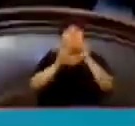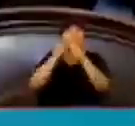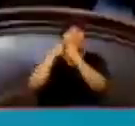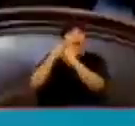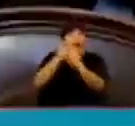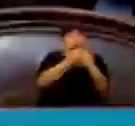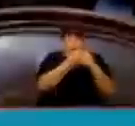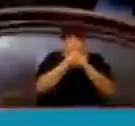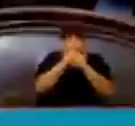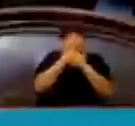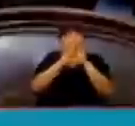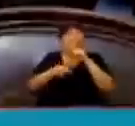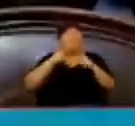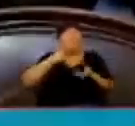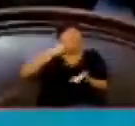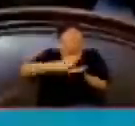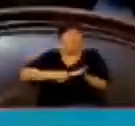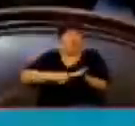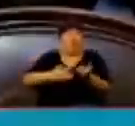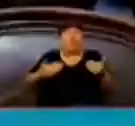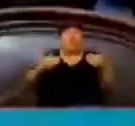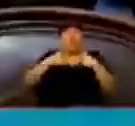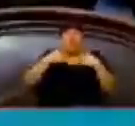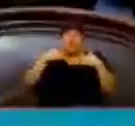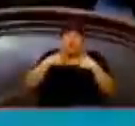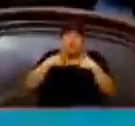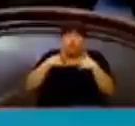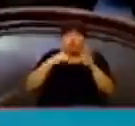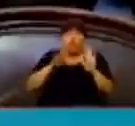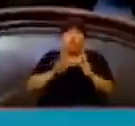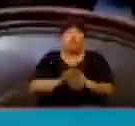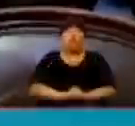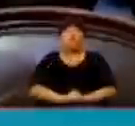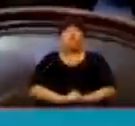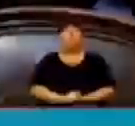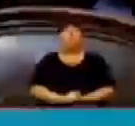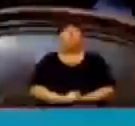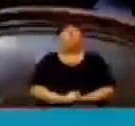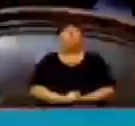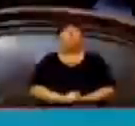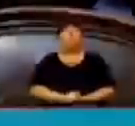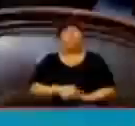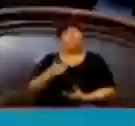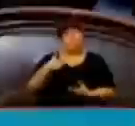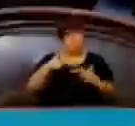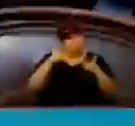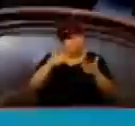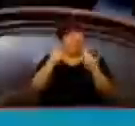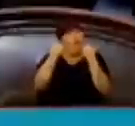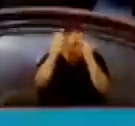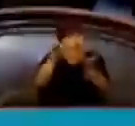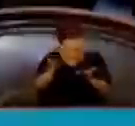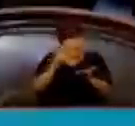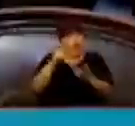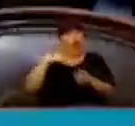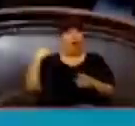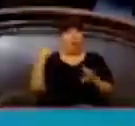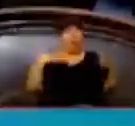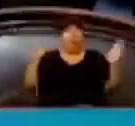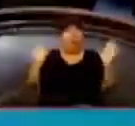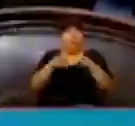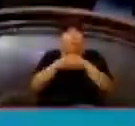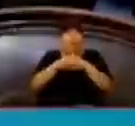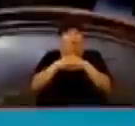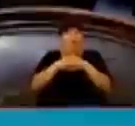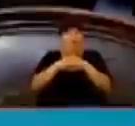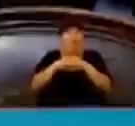gobierno y que sigan ciertas reglas de funcionamiento general, como pasó en Brasil. Brasil era un país de alta inflación, de alto déficit, y un día